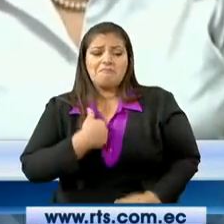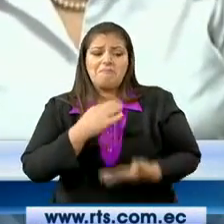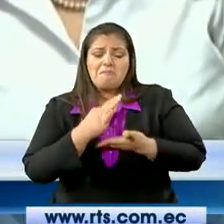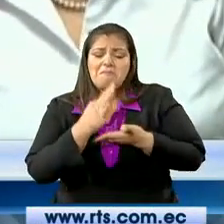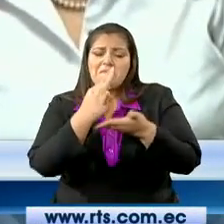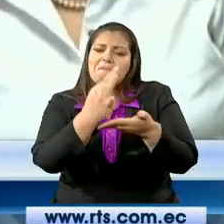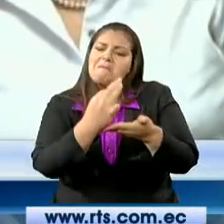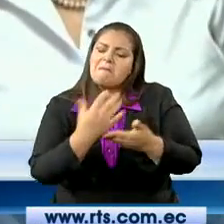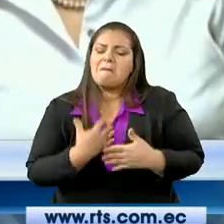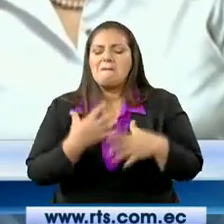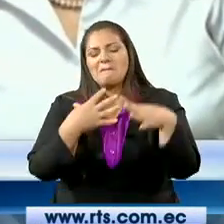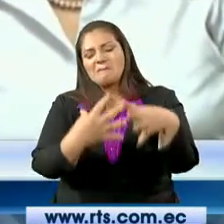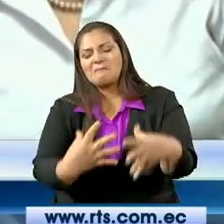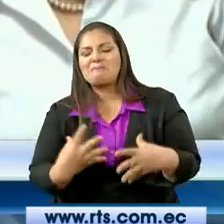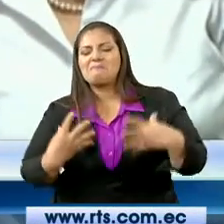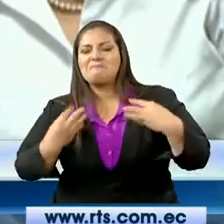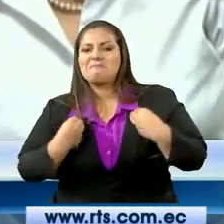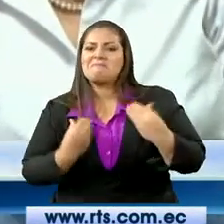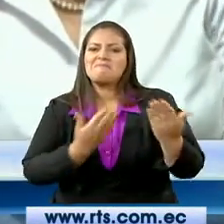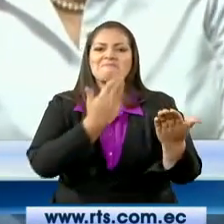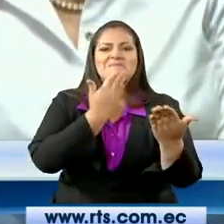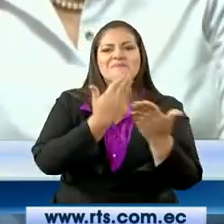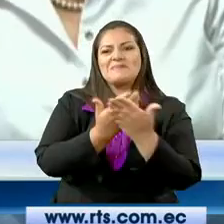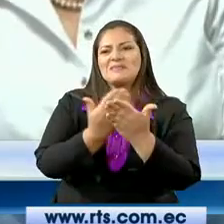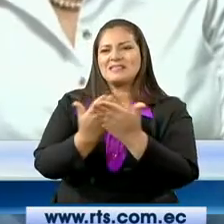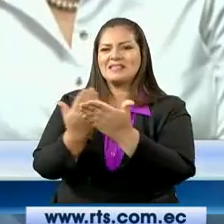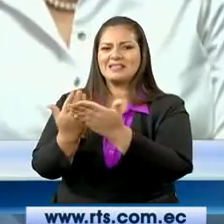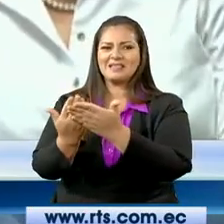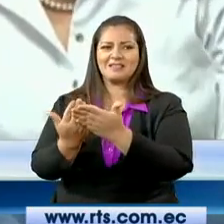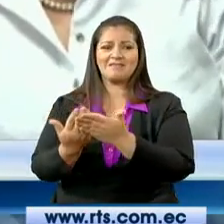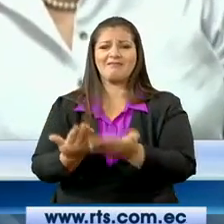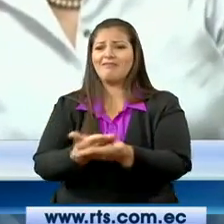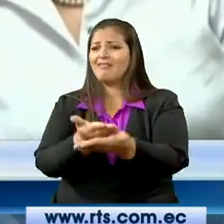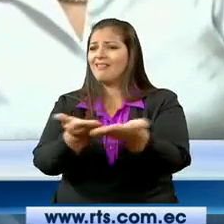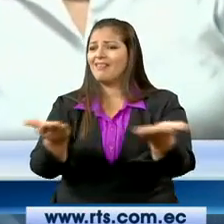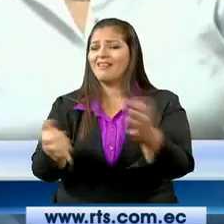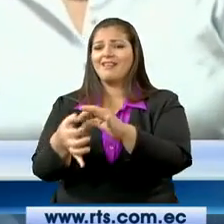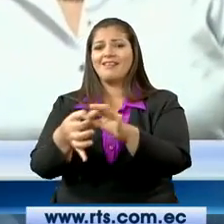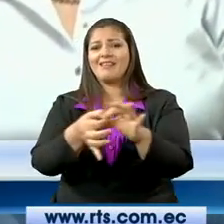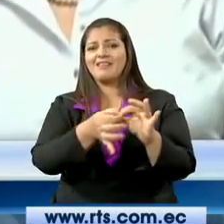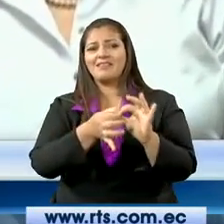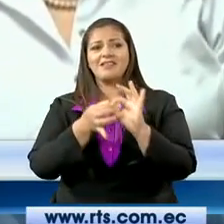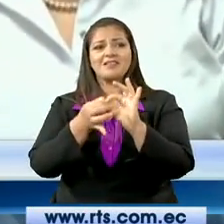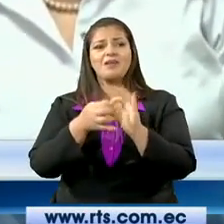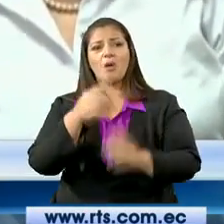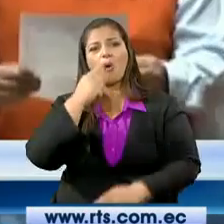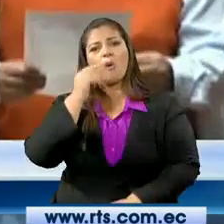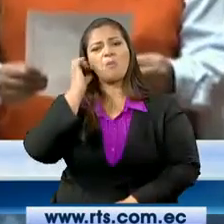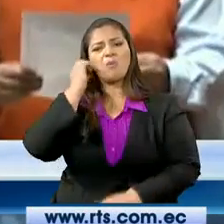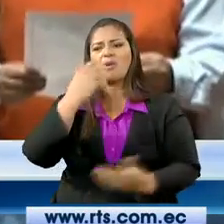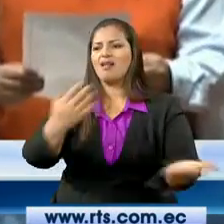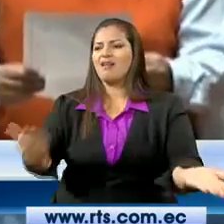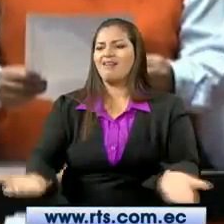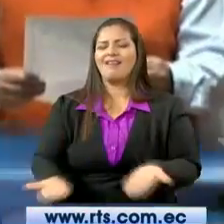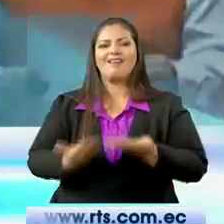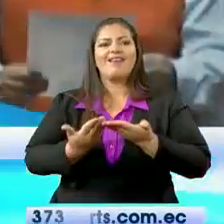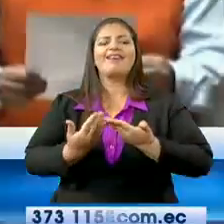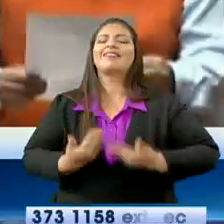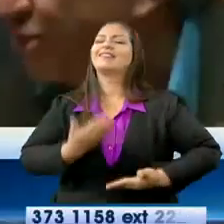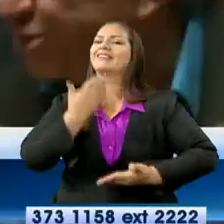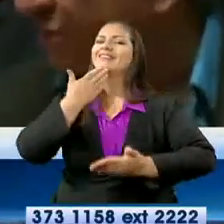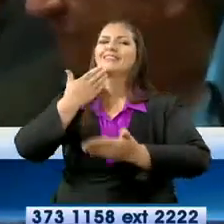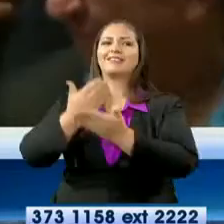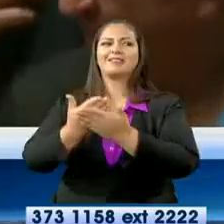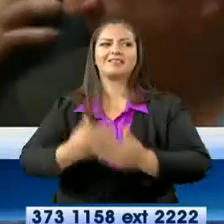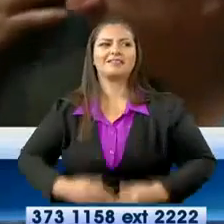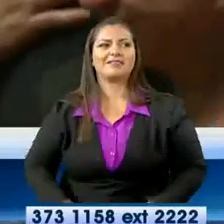tarea. Agradezco a todos los compañeros y compañeras. En su discurso, Moncayo advirtió